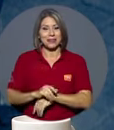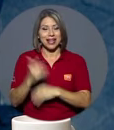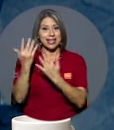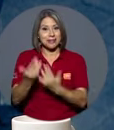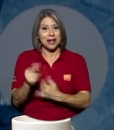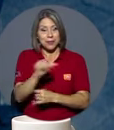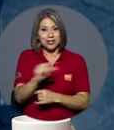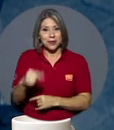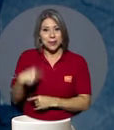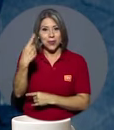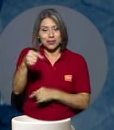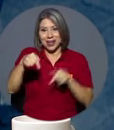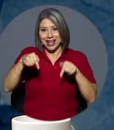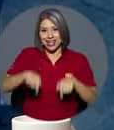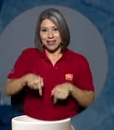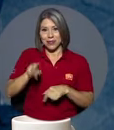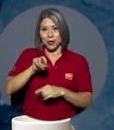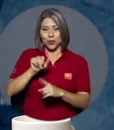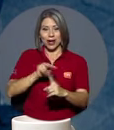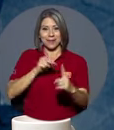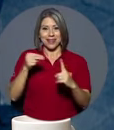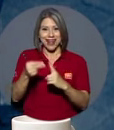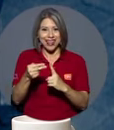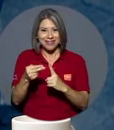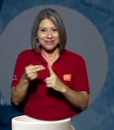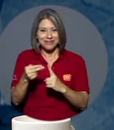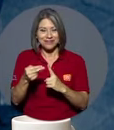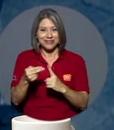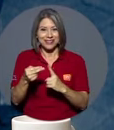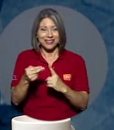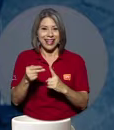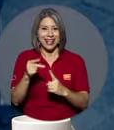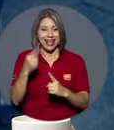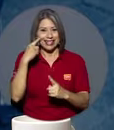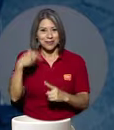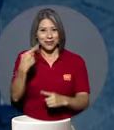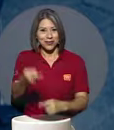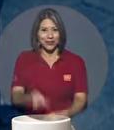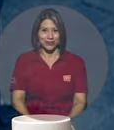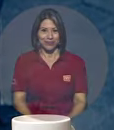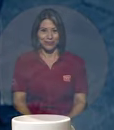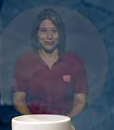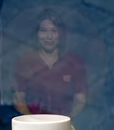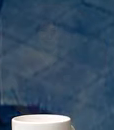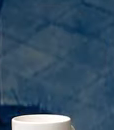Te esperamos la próxima semana aquí en Una Mirada. Hasta pronto.